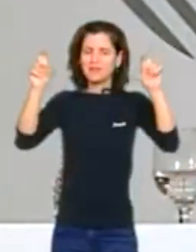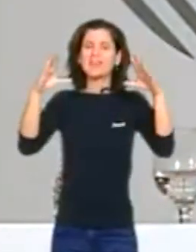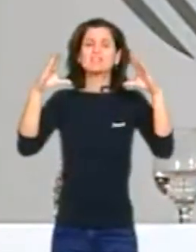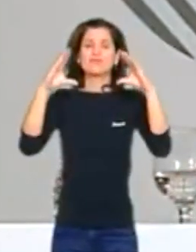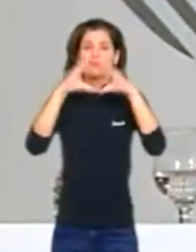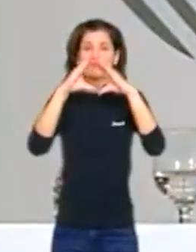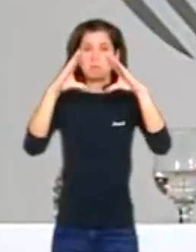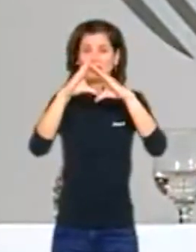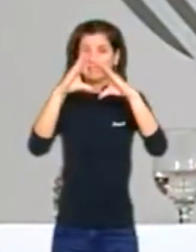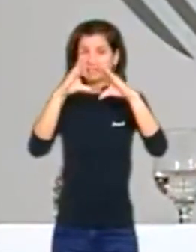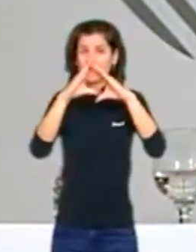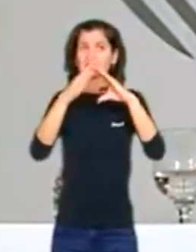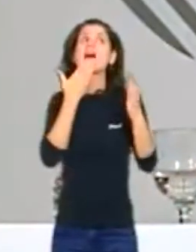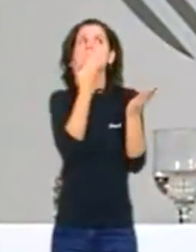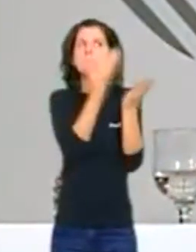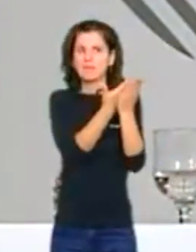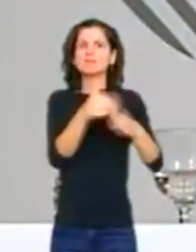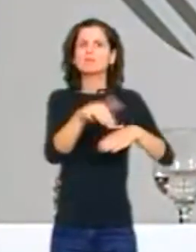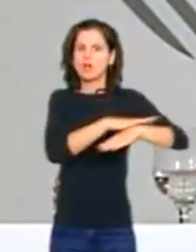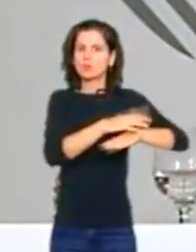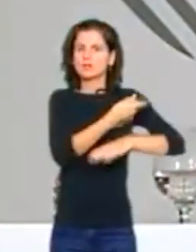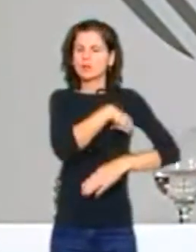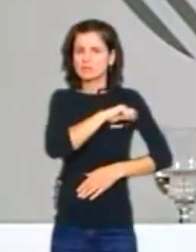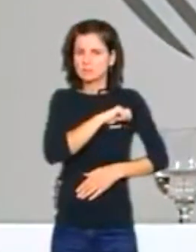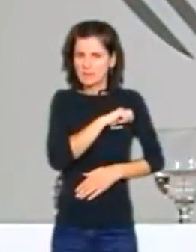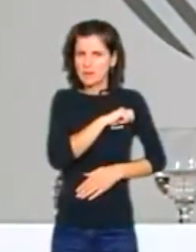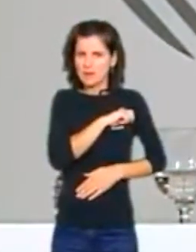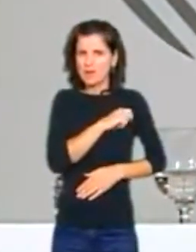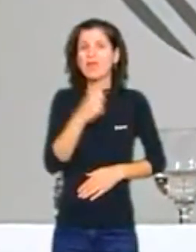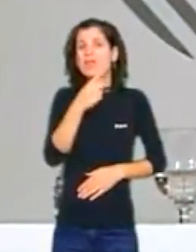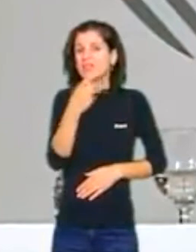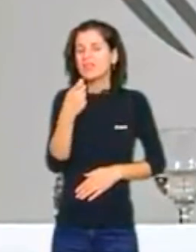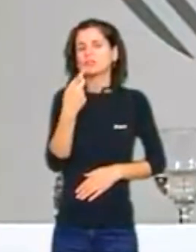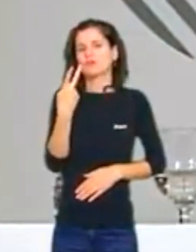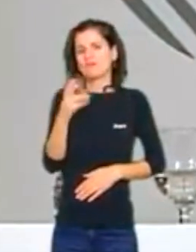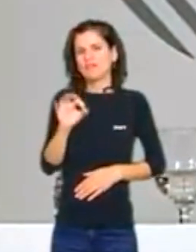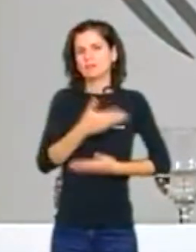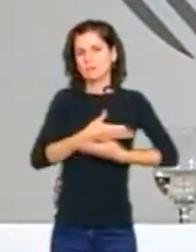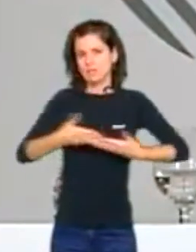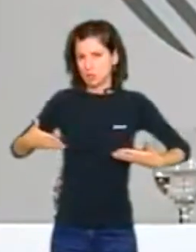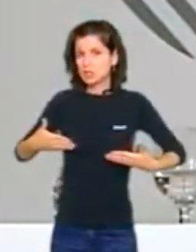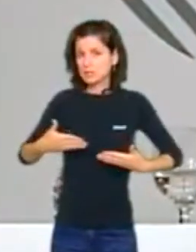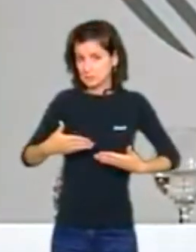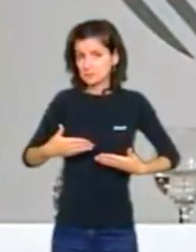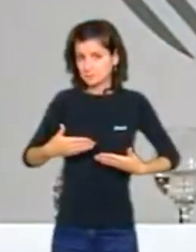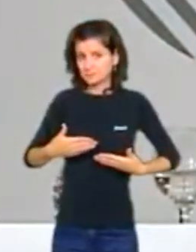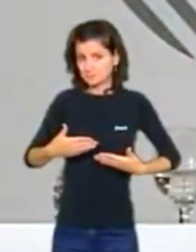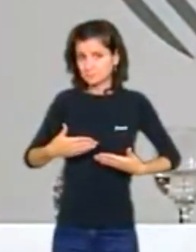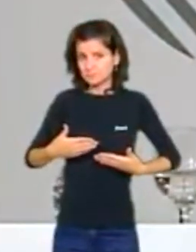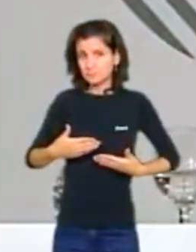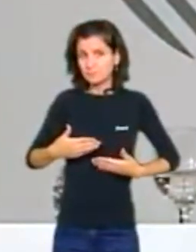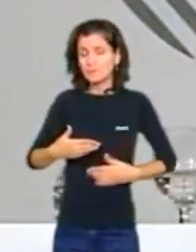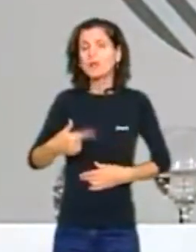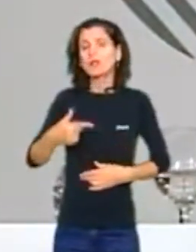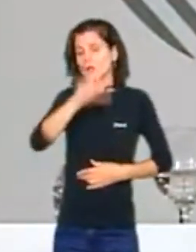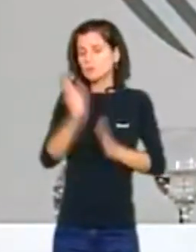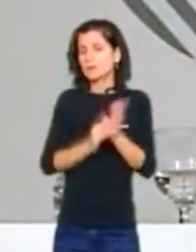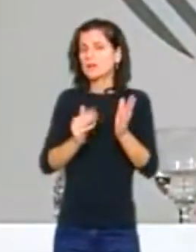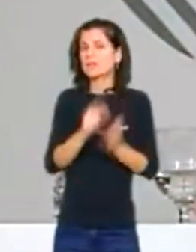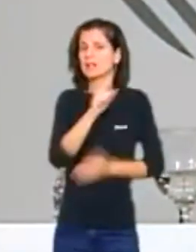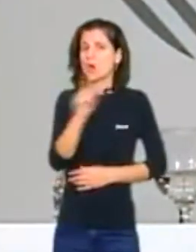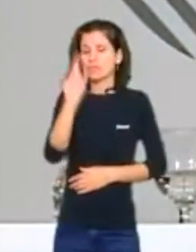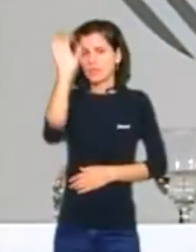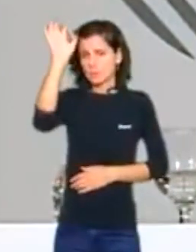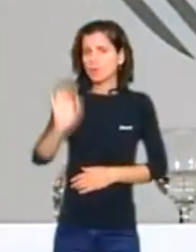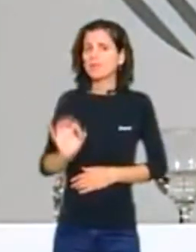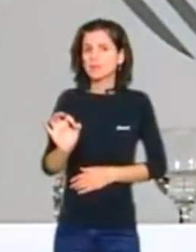para toda España, 120 millones, y con la parte que nos toca, que somos el 11% de la población,